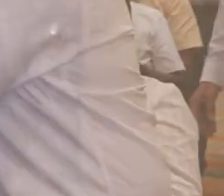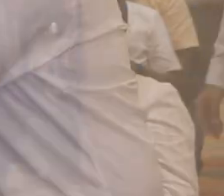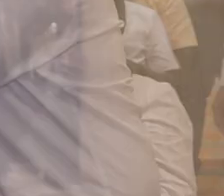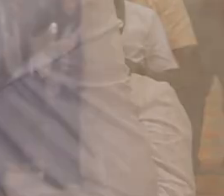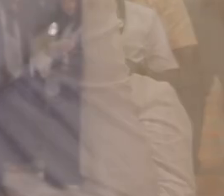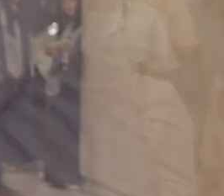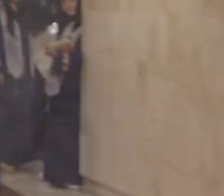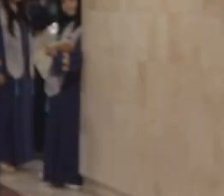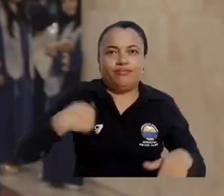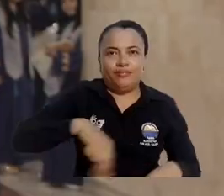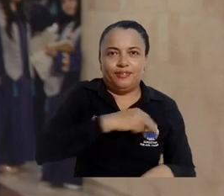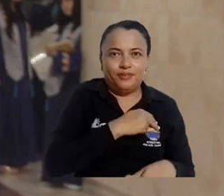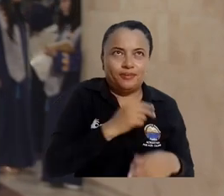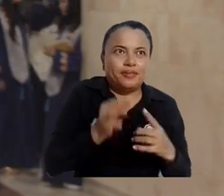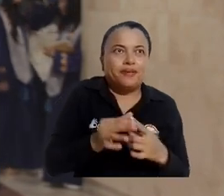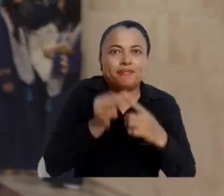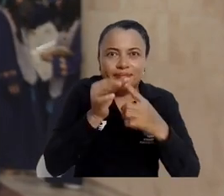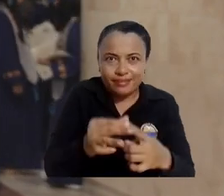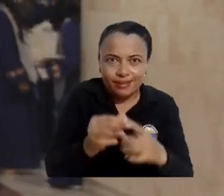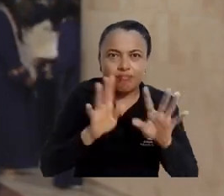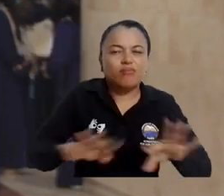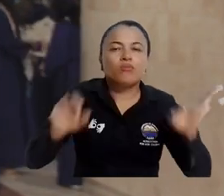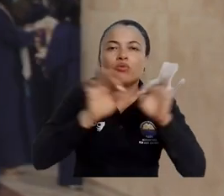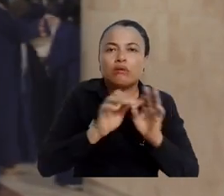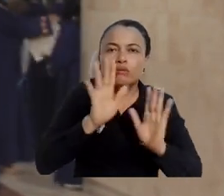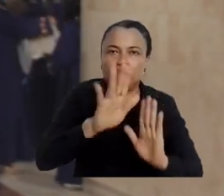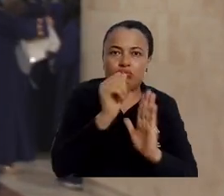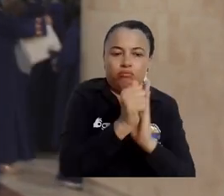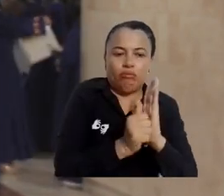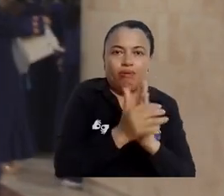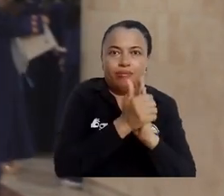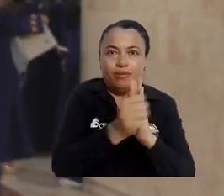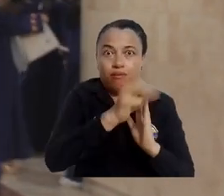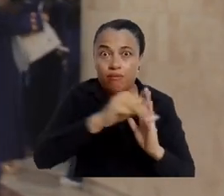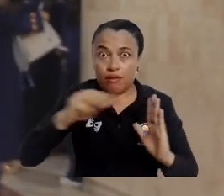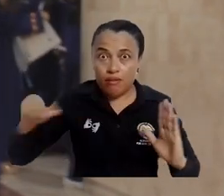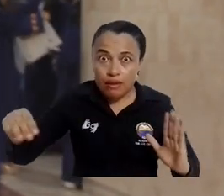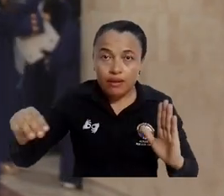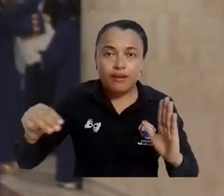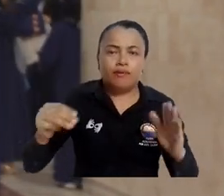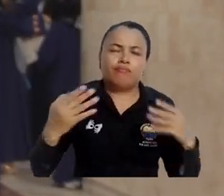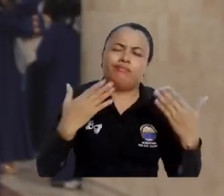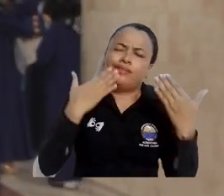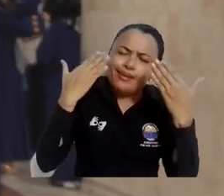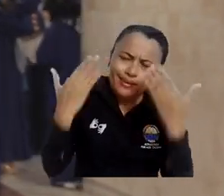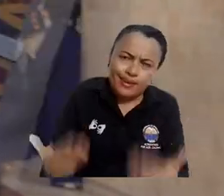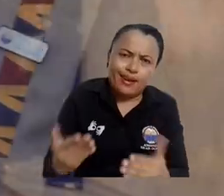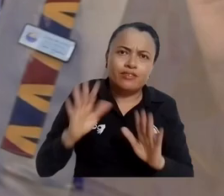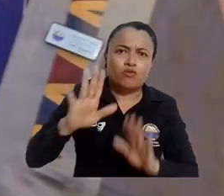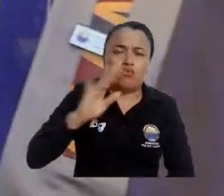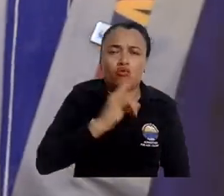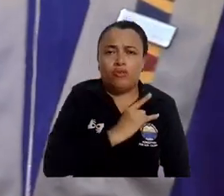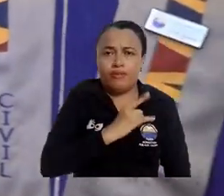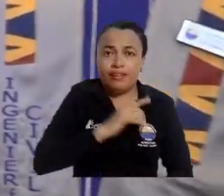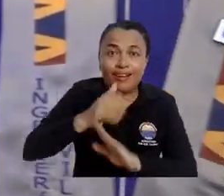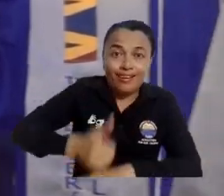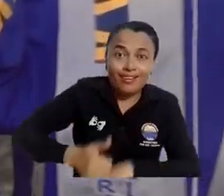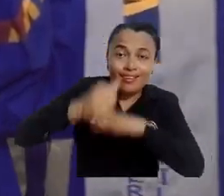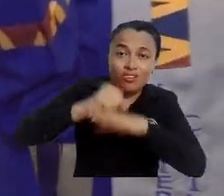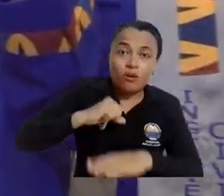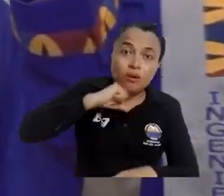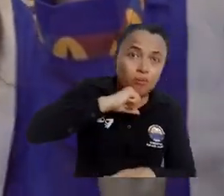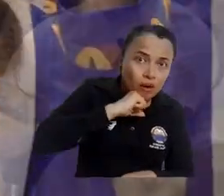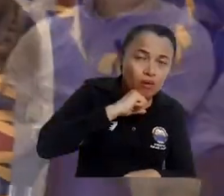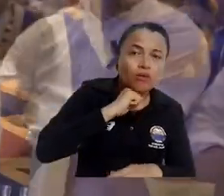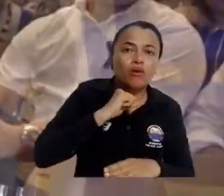Para nosotros es fundamental y muy importante este programa Talento Magdalena y queremos agradecerle a la universidad y al rector Pablo